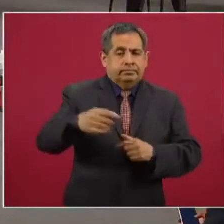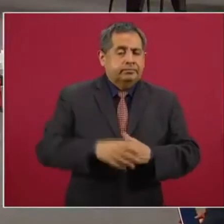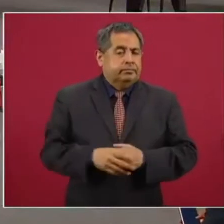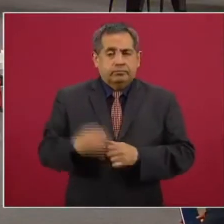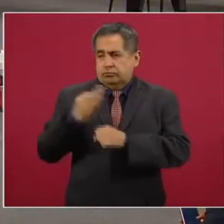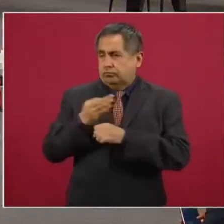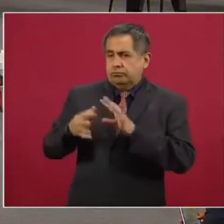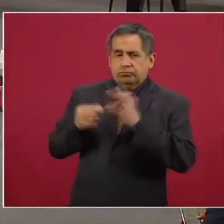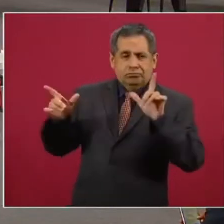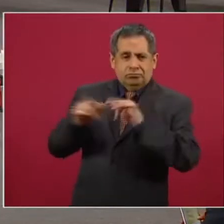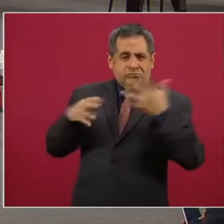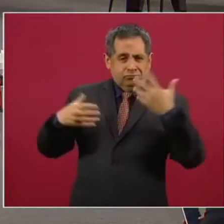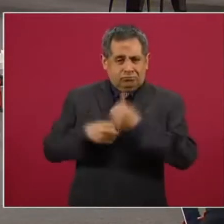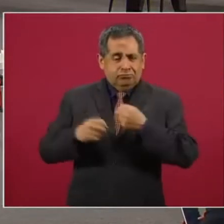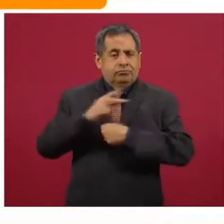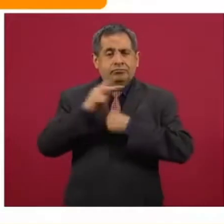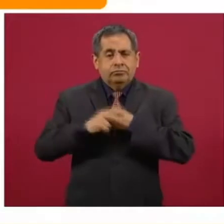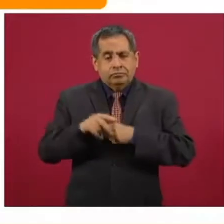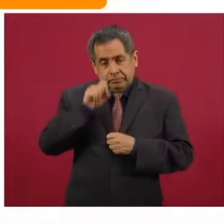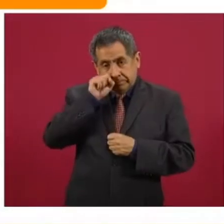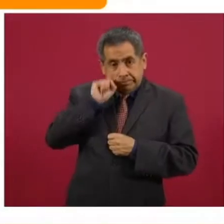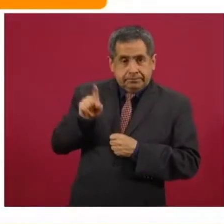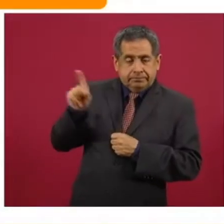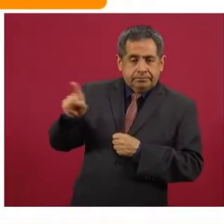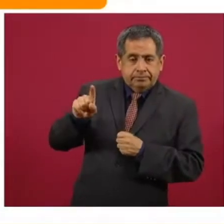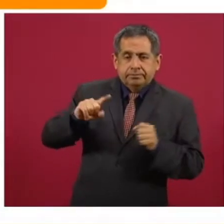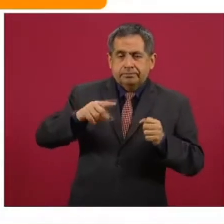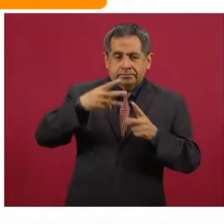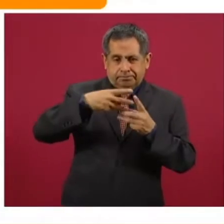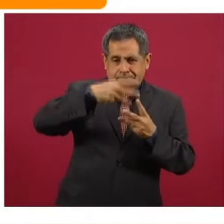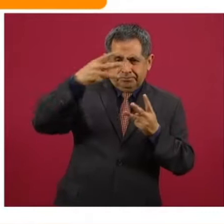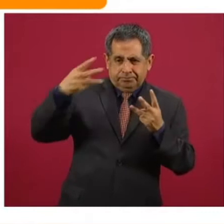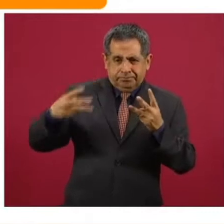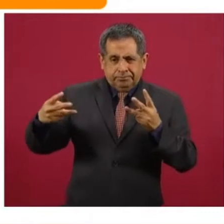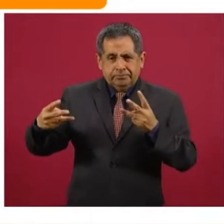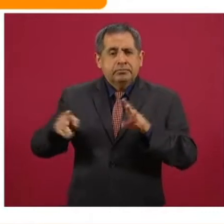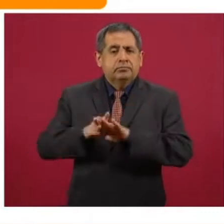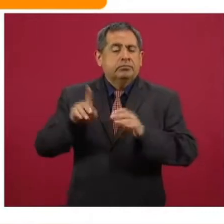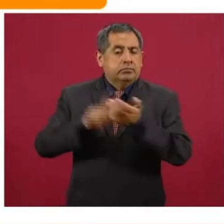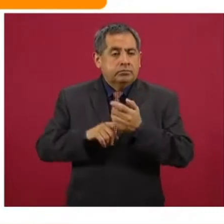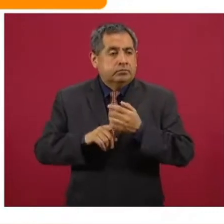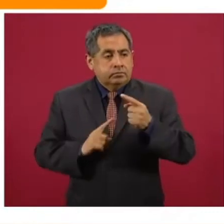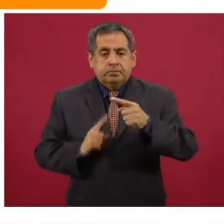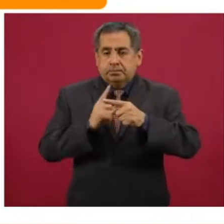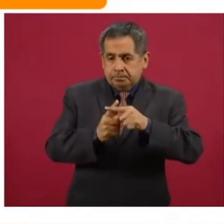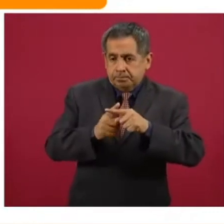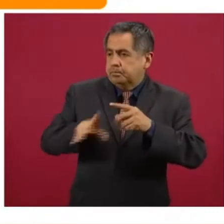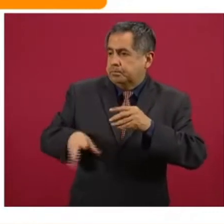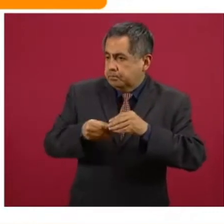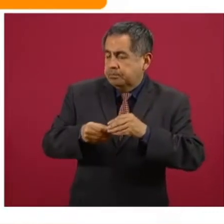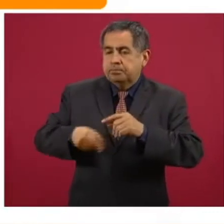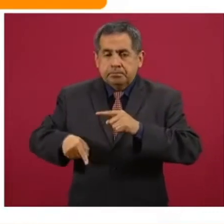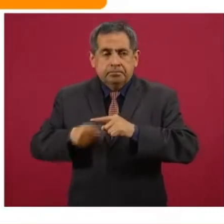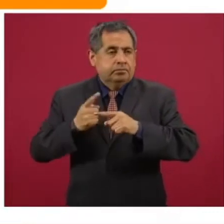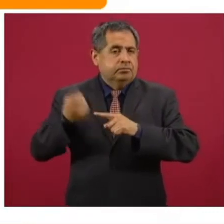Esta es la síntesis nacional. Lo que vemos en esta curva epidémica es la representación de la suma de casos que fueron ocurriendo en